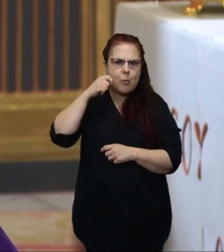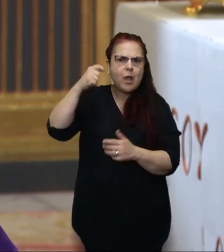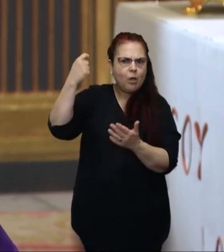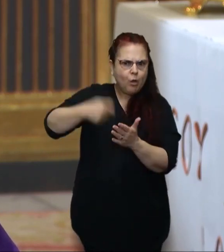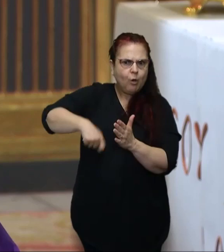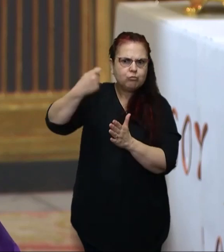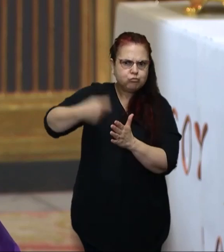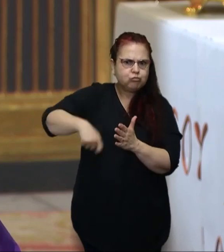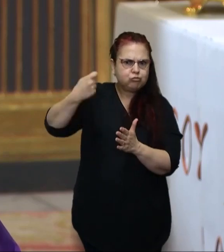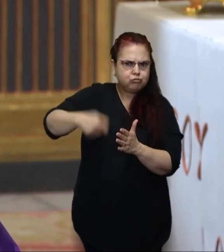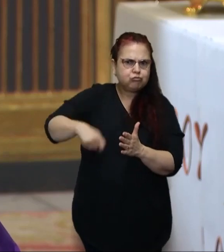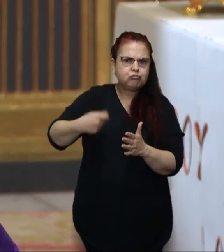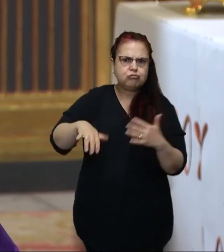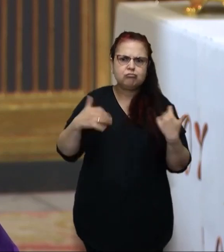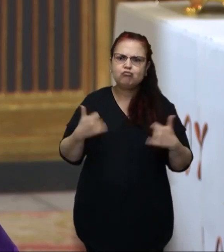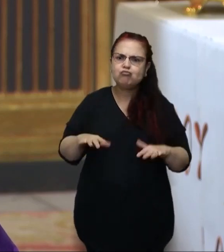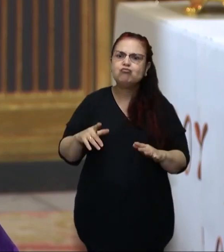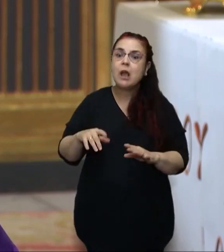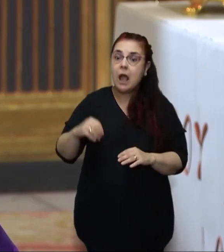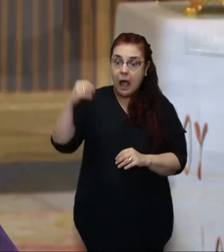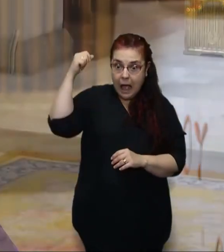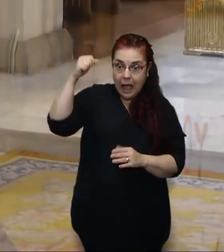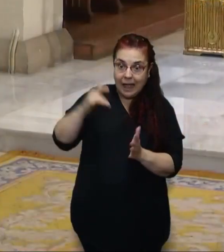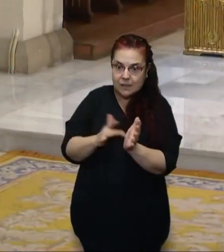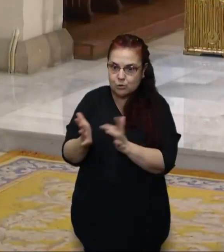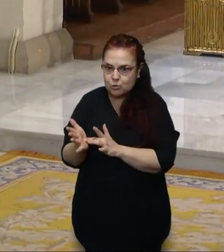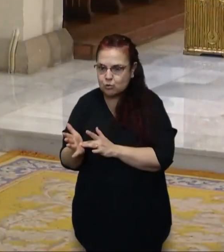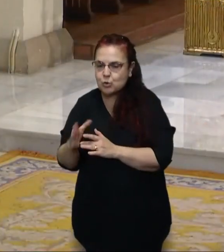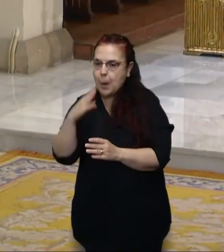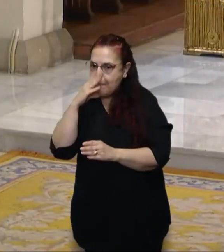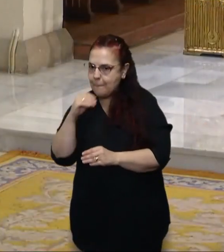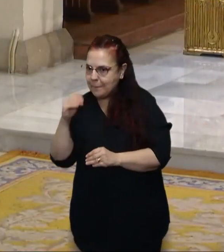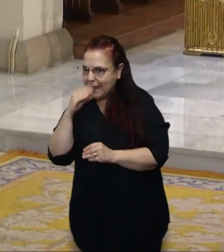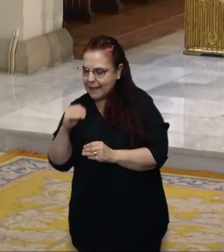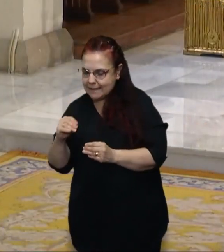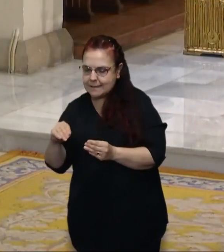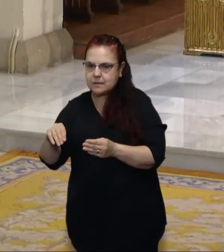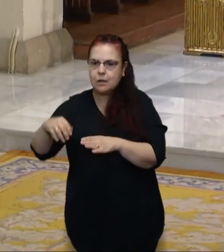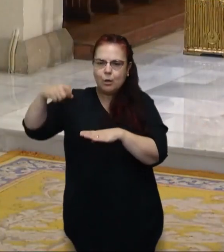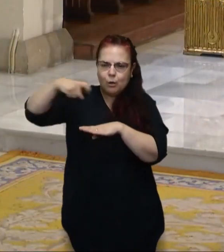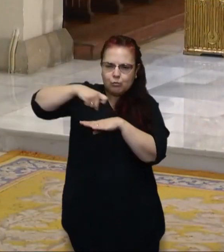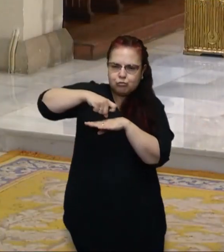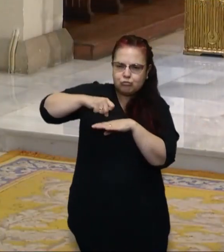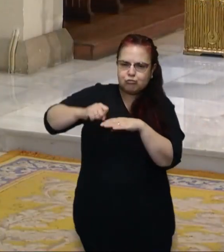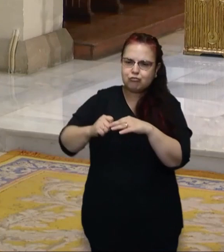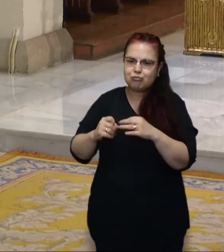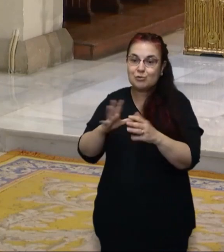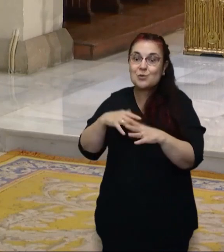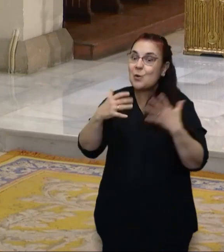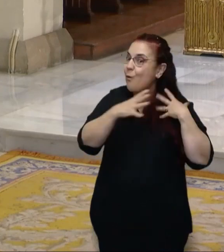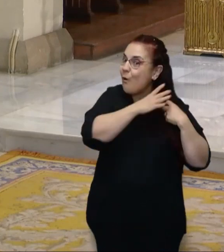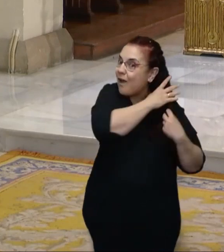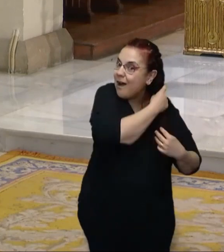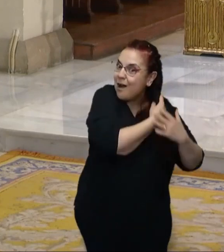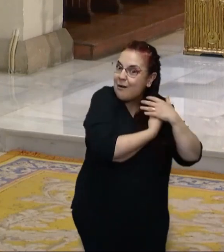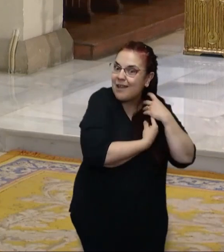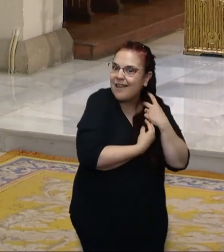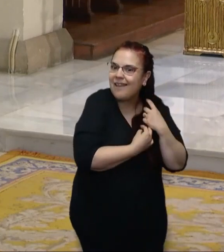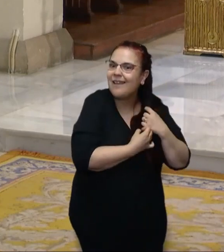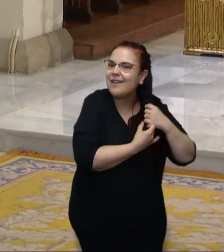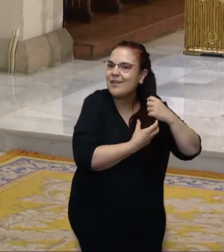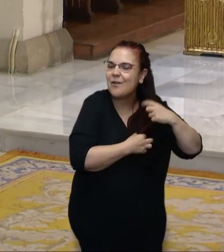costoso. Le ungió a Jesús los pies y se los enjugó con su cabellera.